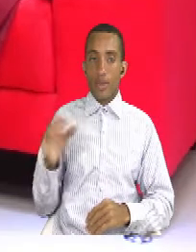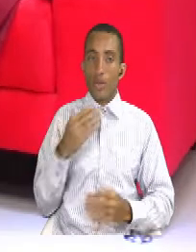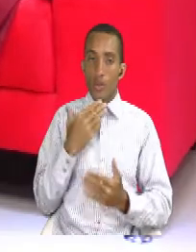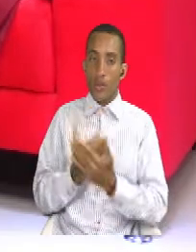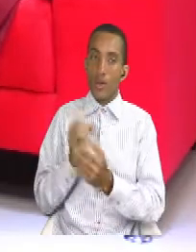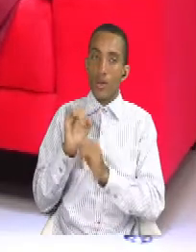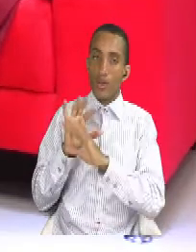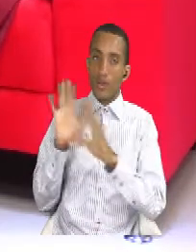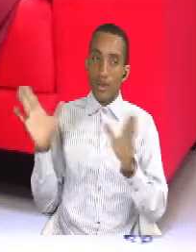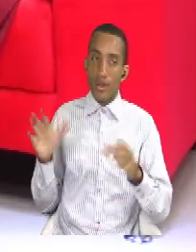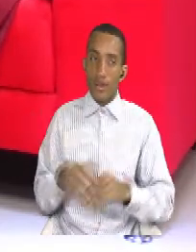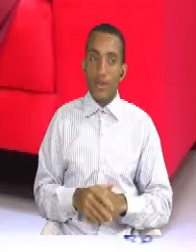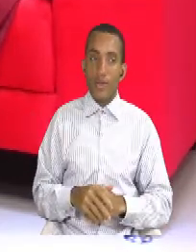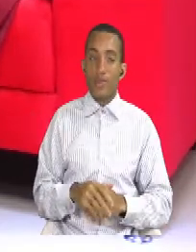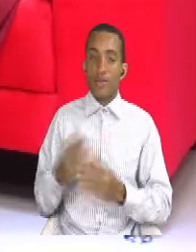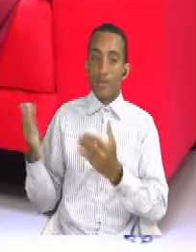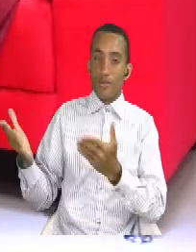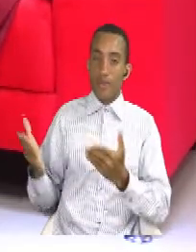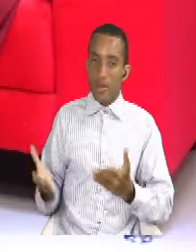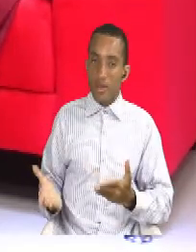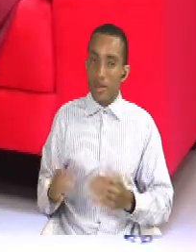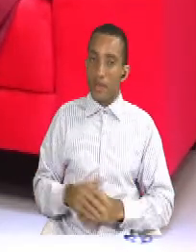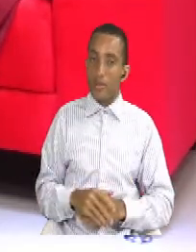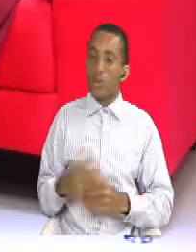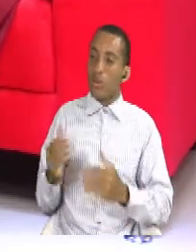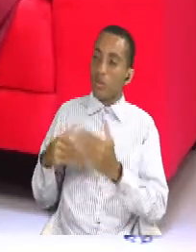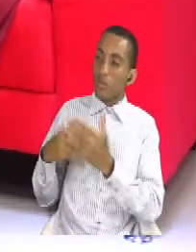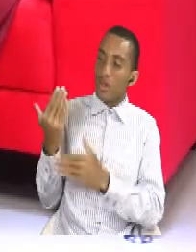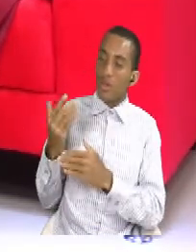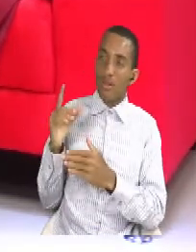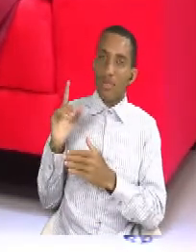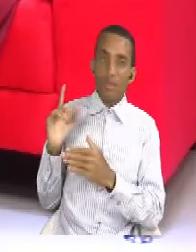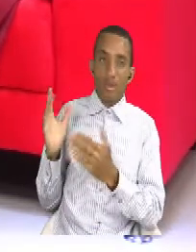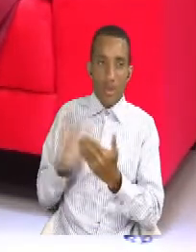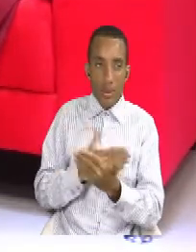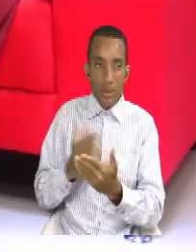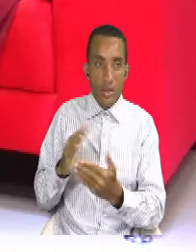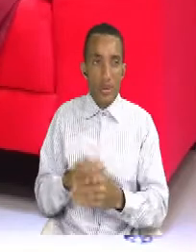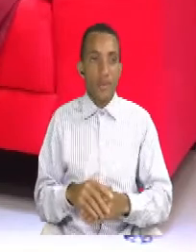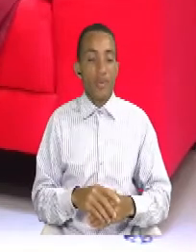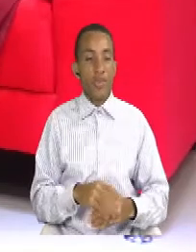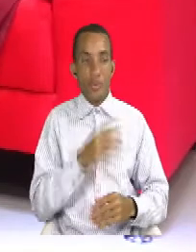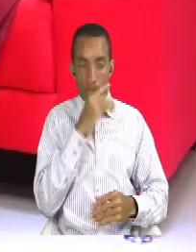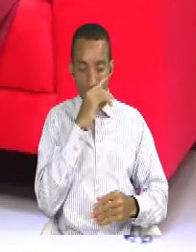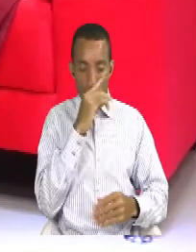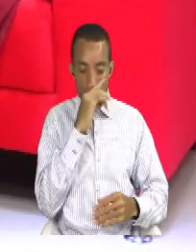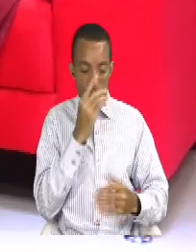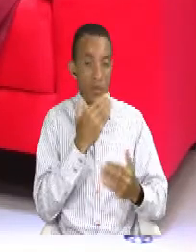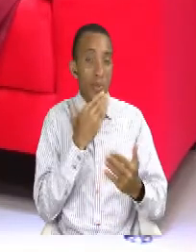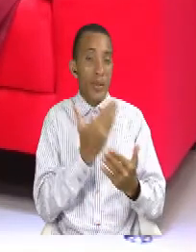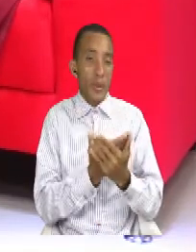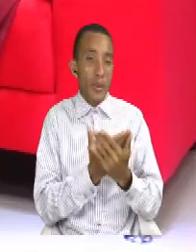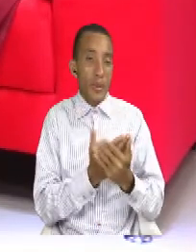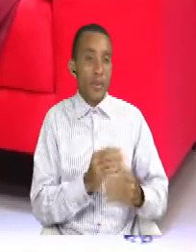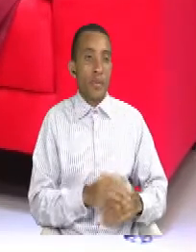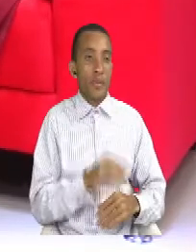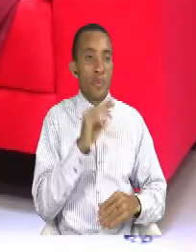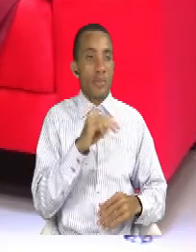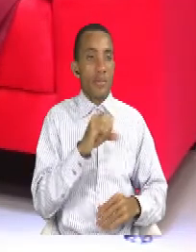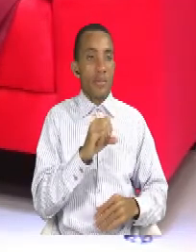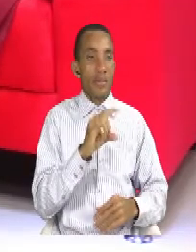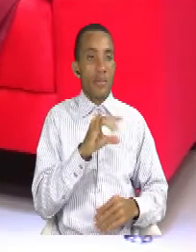Tito, bienvenido al programa. ¿Cómo empieza tu carrera musical? Hola, Kiara, mucho gusto, gracias por la invitación. Mauro, gracias por invitarme